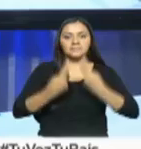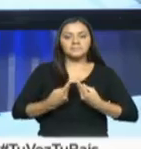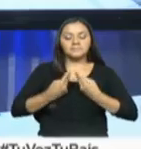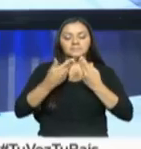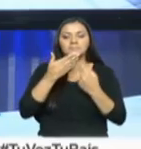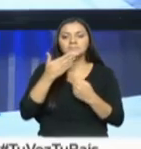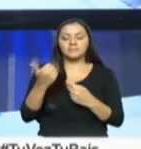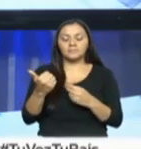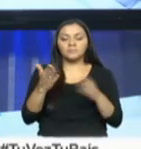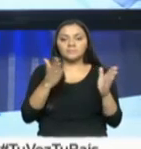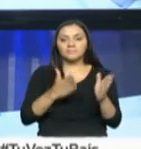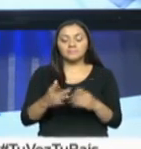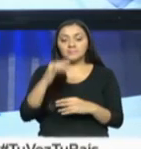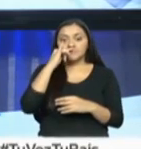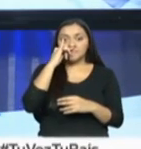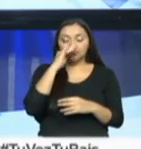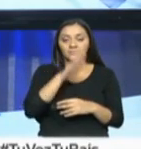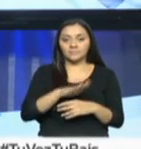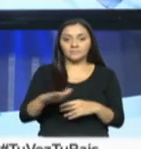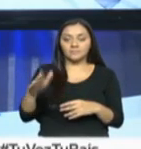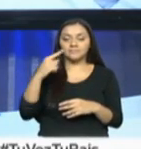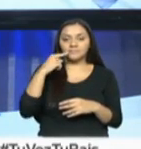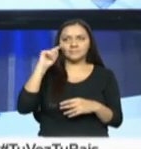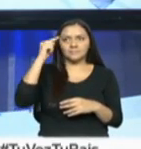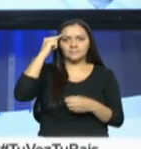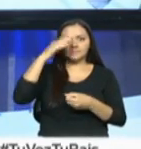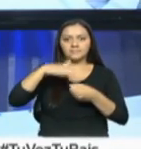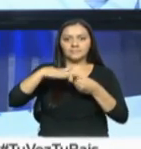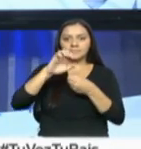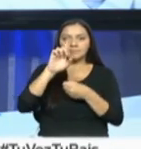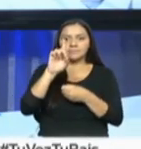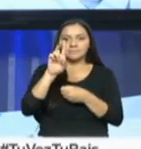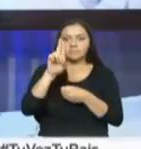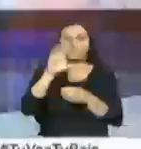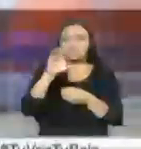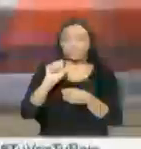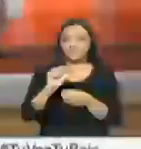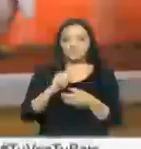El programa infantil se transmite por la franja estatal Educa.